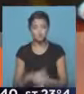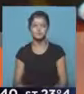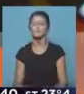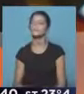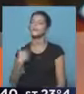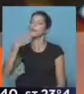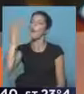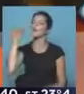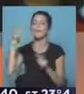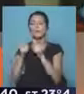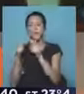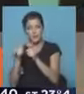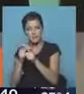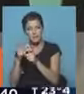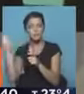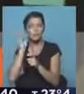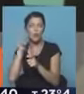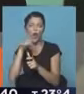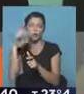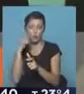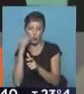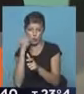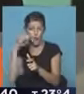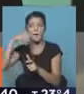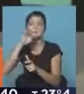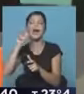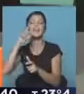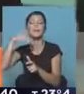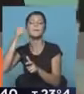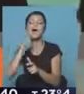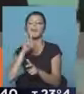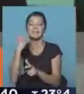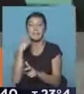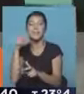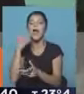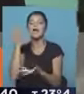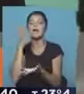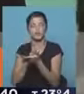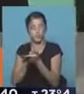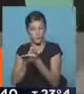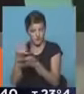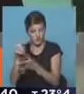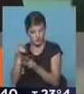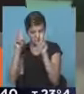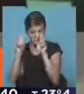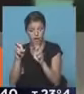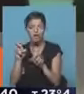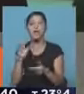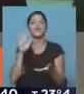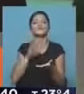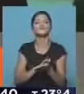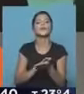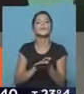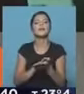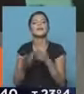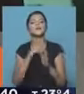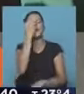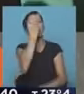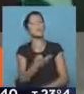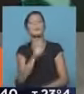era muy interesante porque hablaba desde el punto de vista de la cuestión religiosa que es como su especialidad que hay de la cuestión mesiánica dentro del personaje